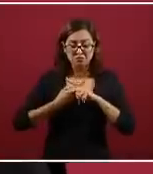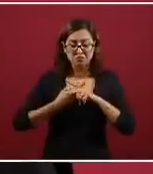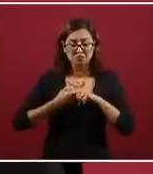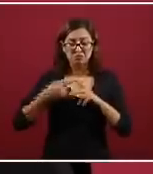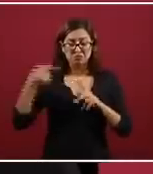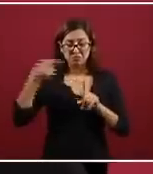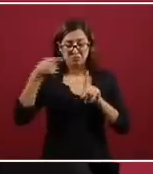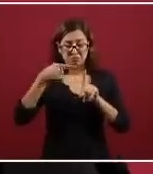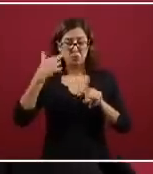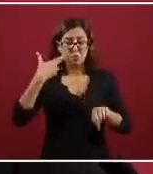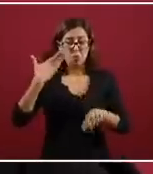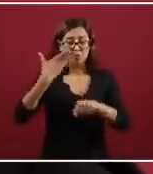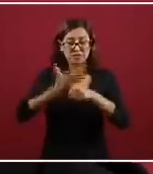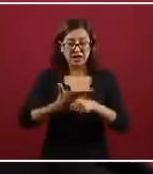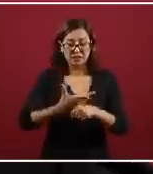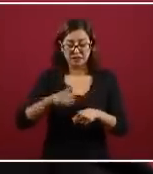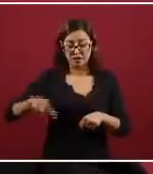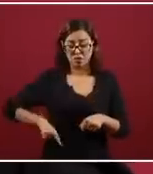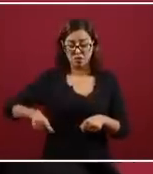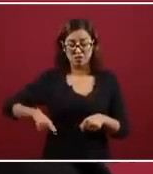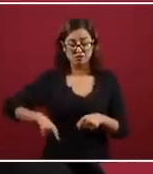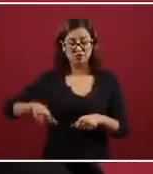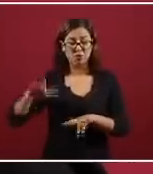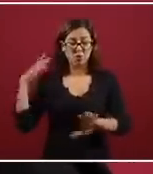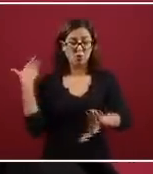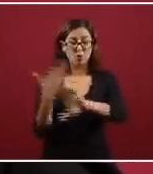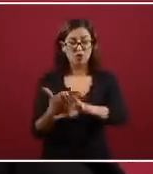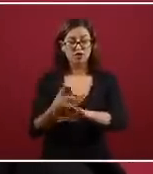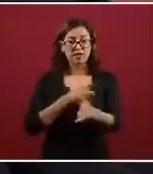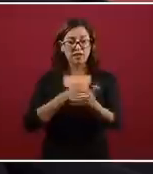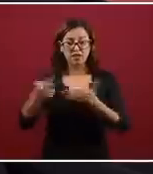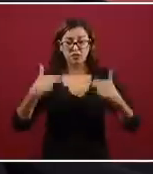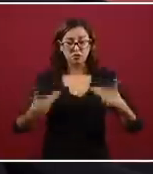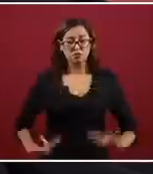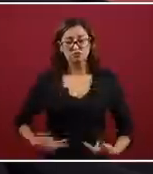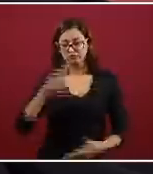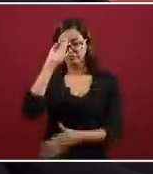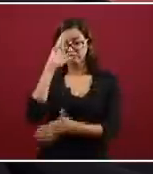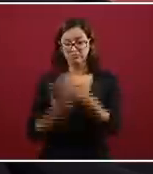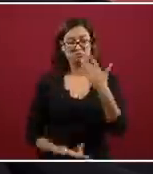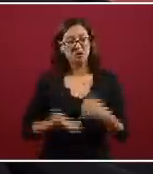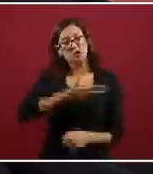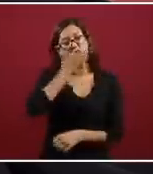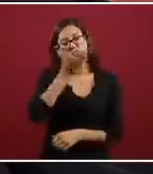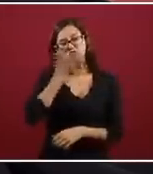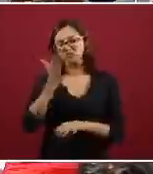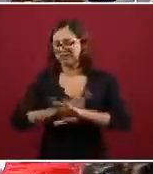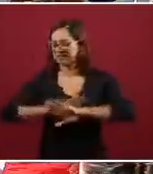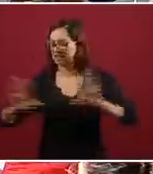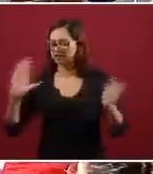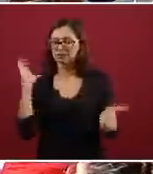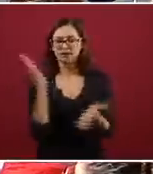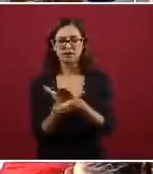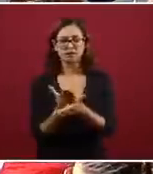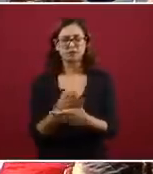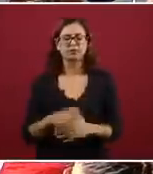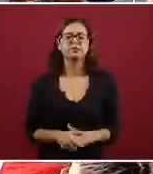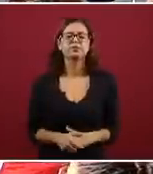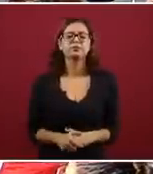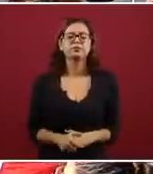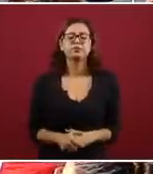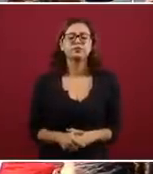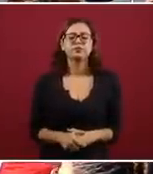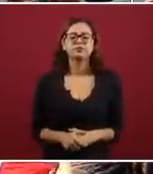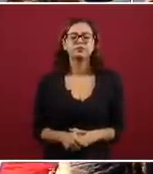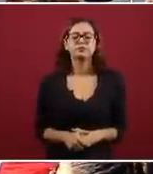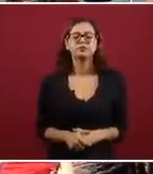el principal violador de los derechos humanos. Y por otra parte, presidente, usted hace un